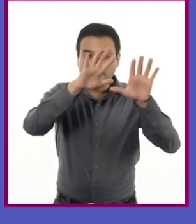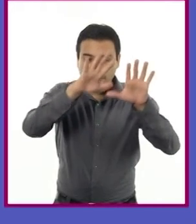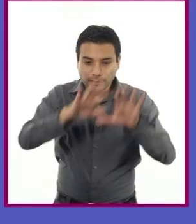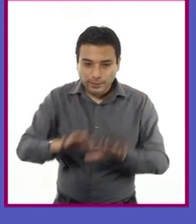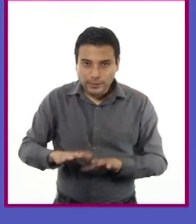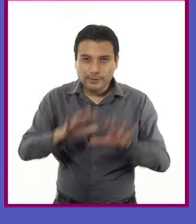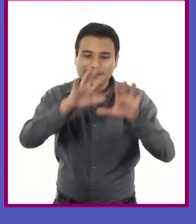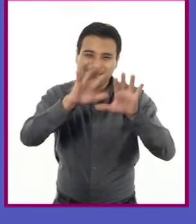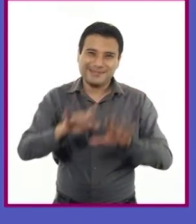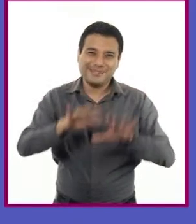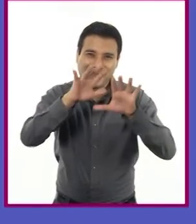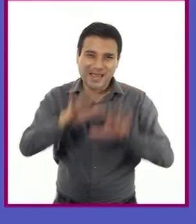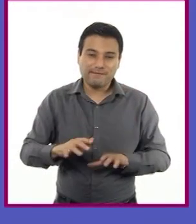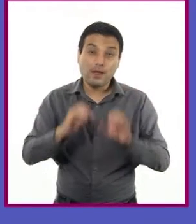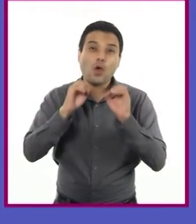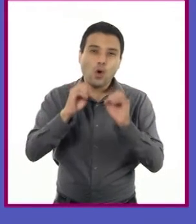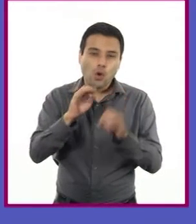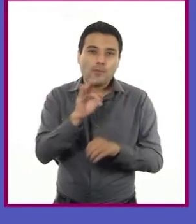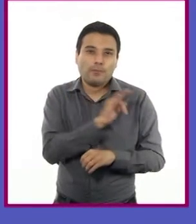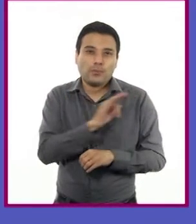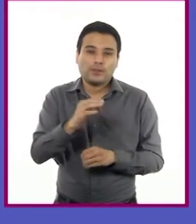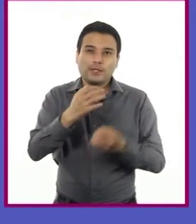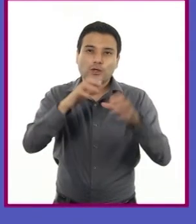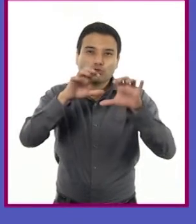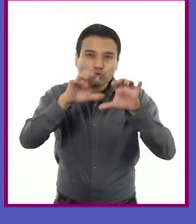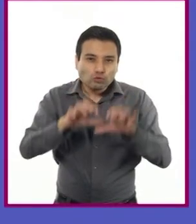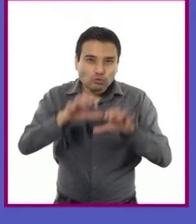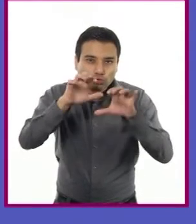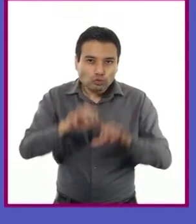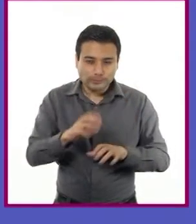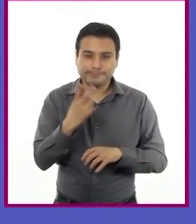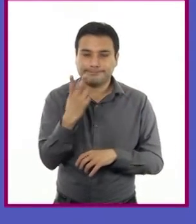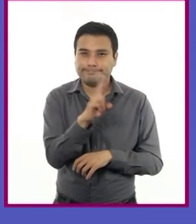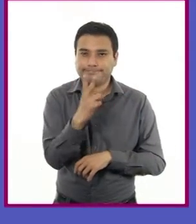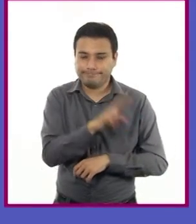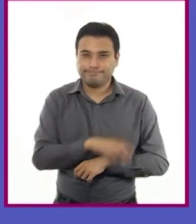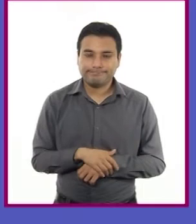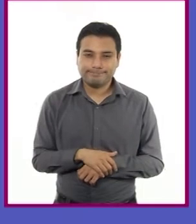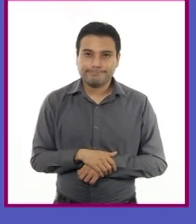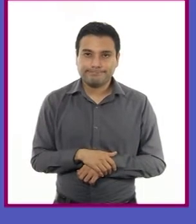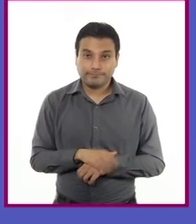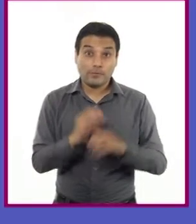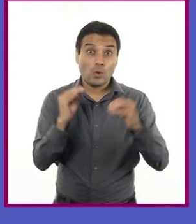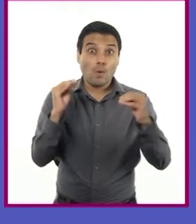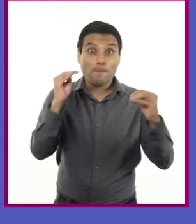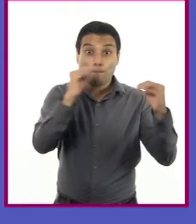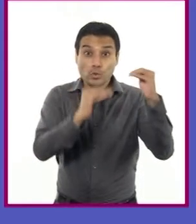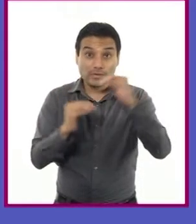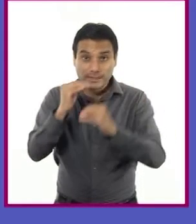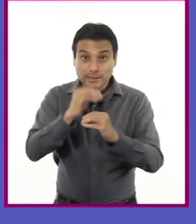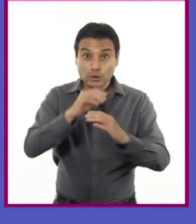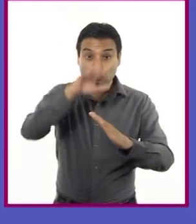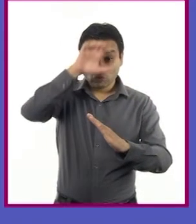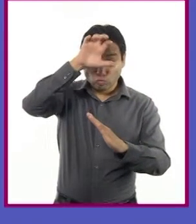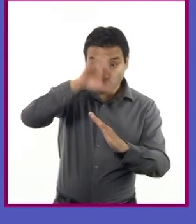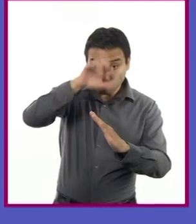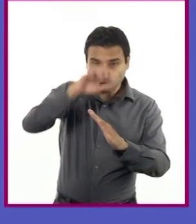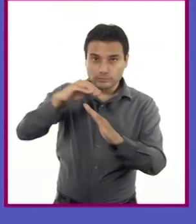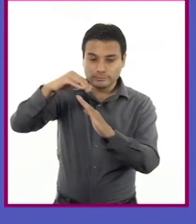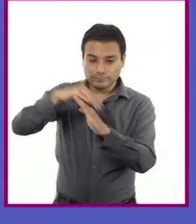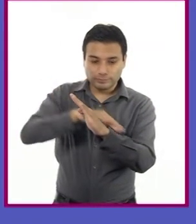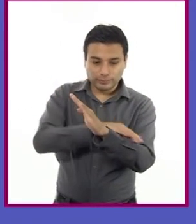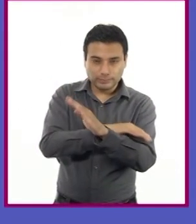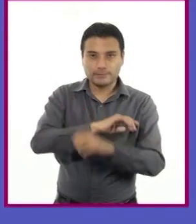alimentando los ríos o cubriendo de nieve en las cumbres y valles, lo cual favorece la fotosíntesis y permite la